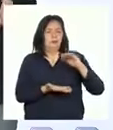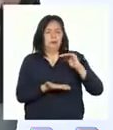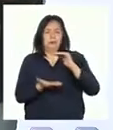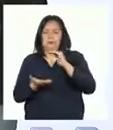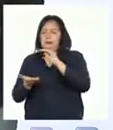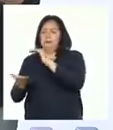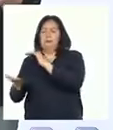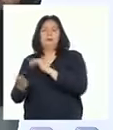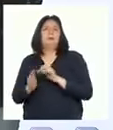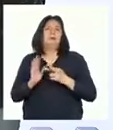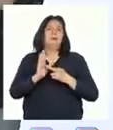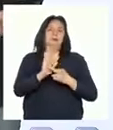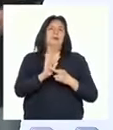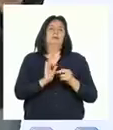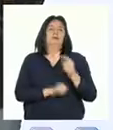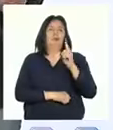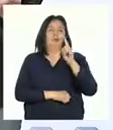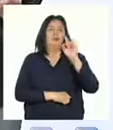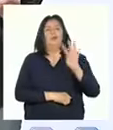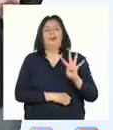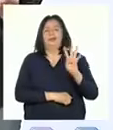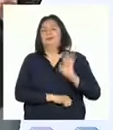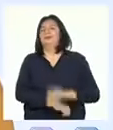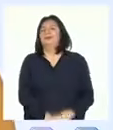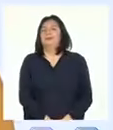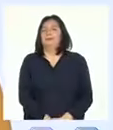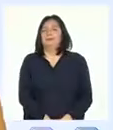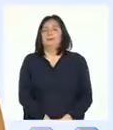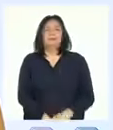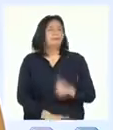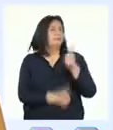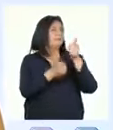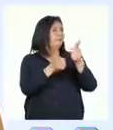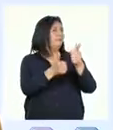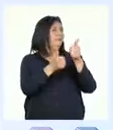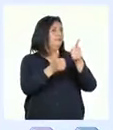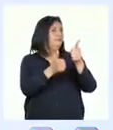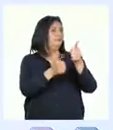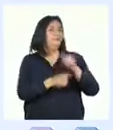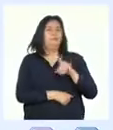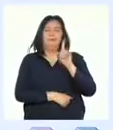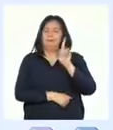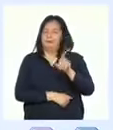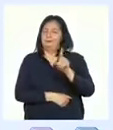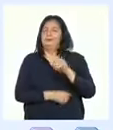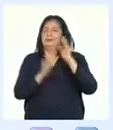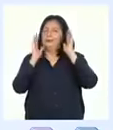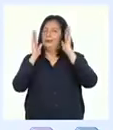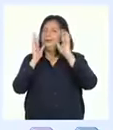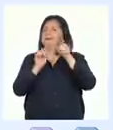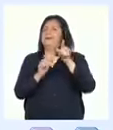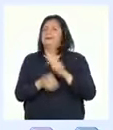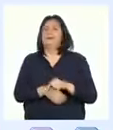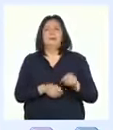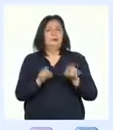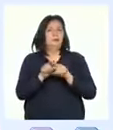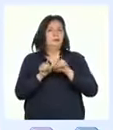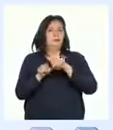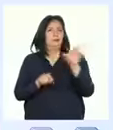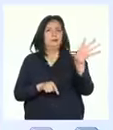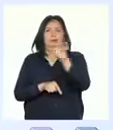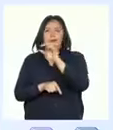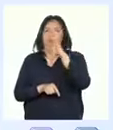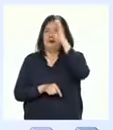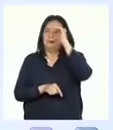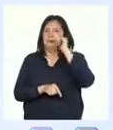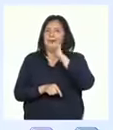pequeño representaría 1/4 de galón. Bien, Patti, estás muy atenta, al igual que todas